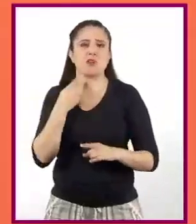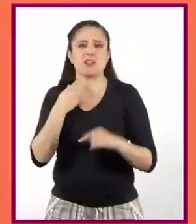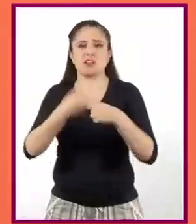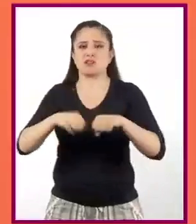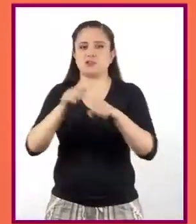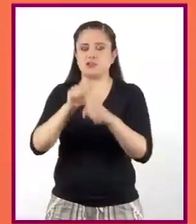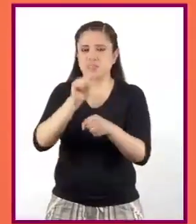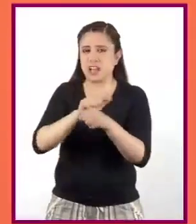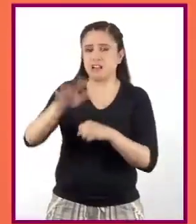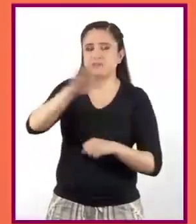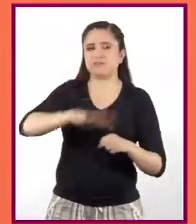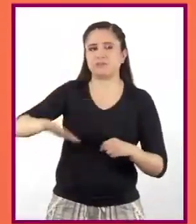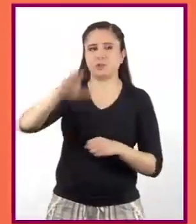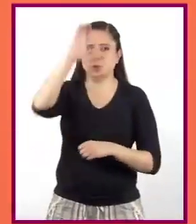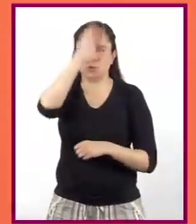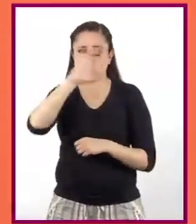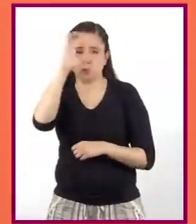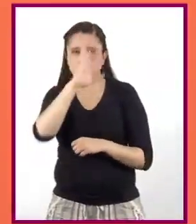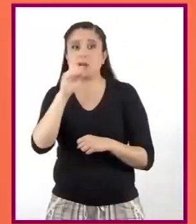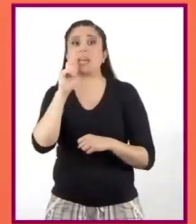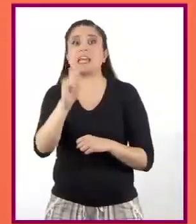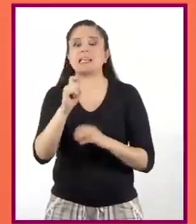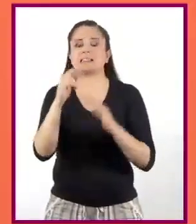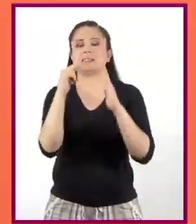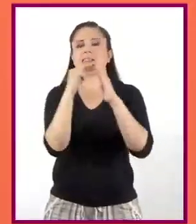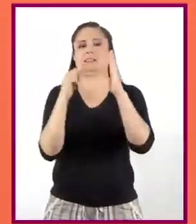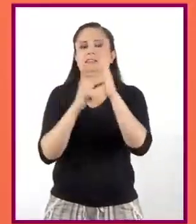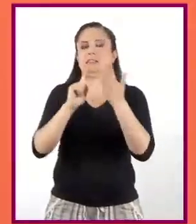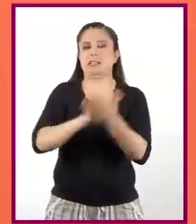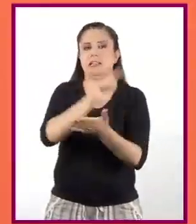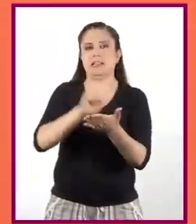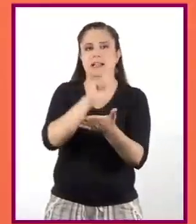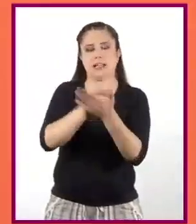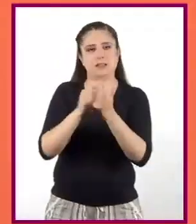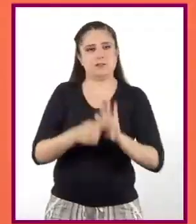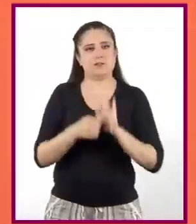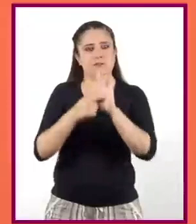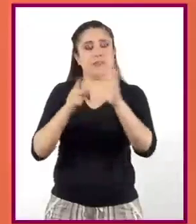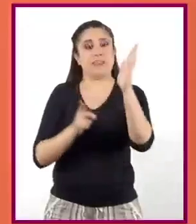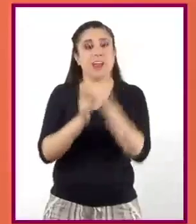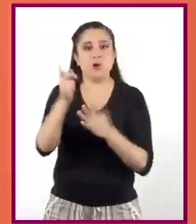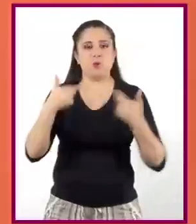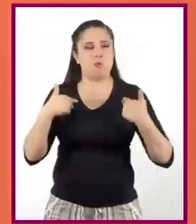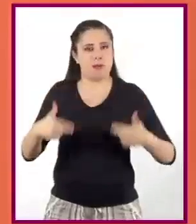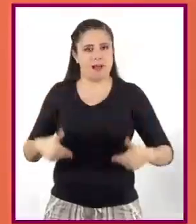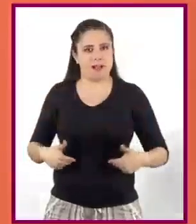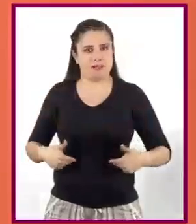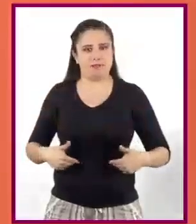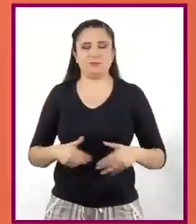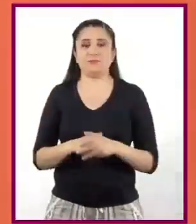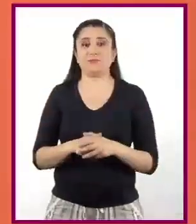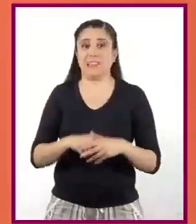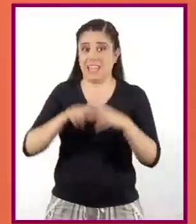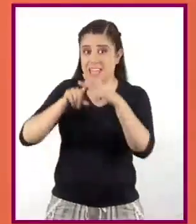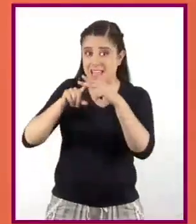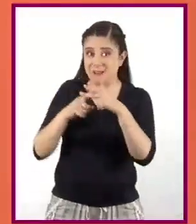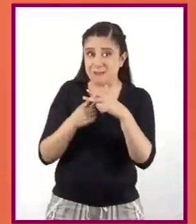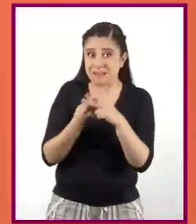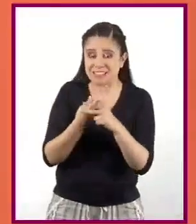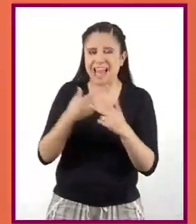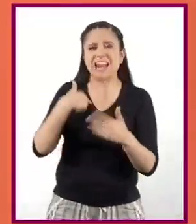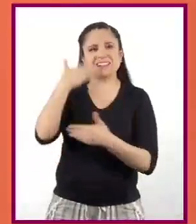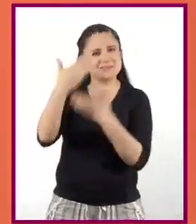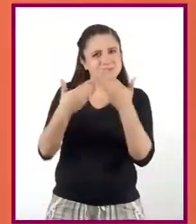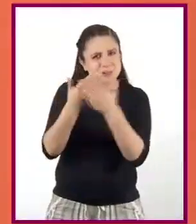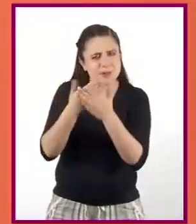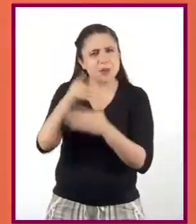y culturales en el marco del respeto a la ley y a los derechos humanos. Para comenzar, les